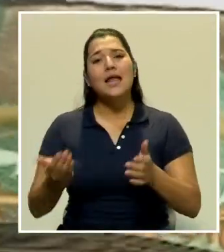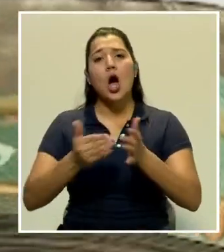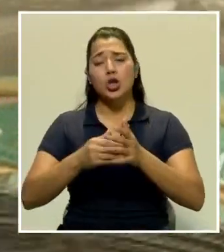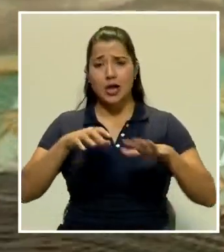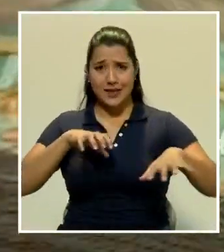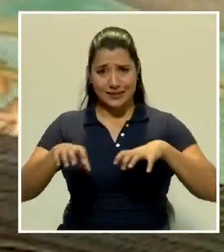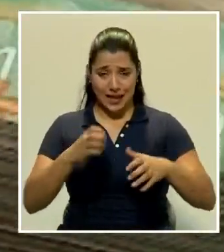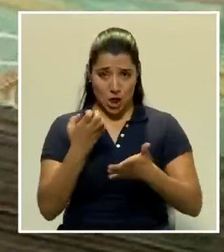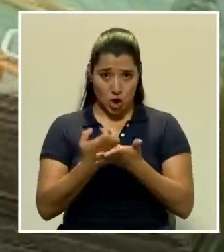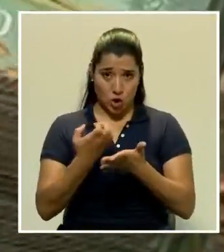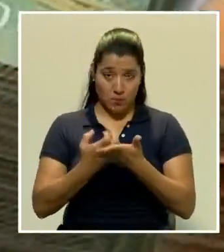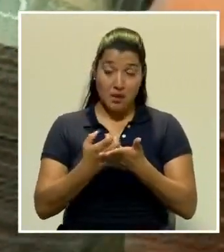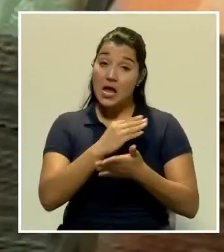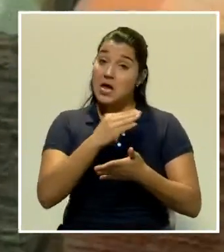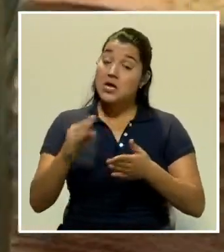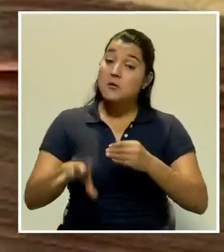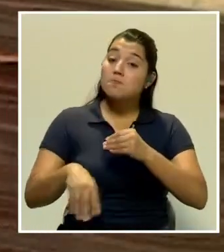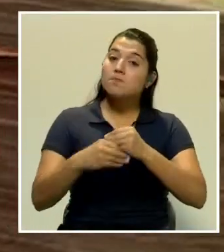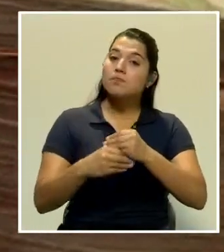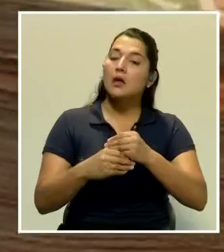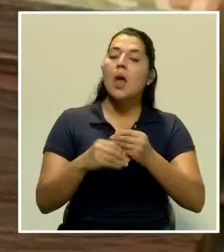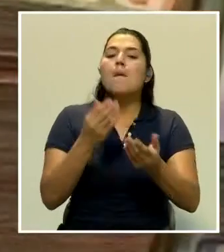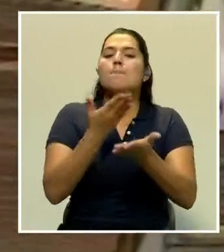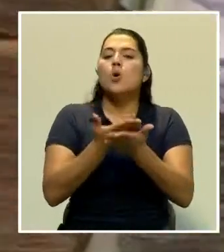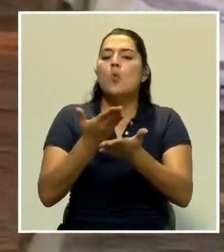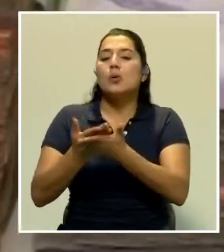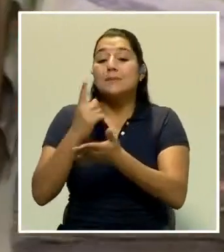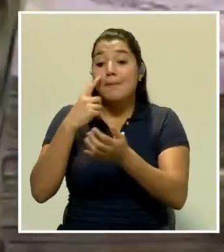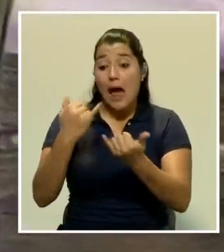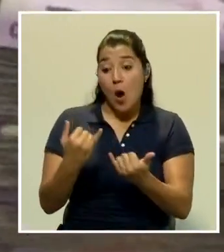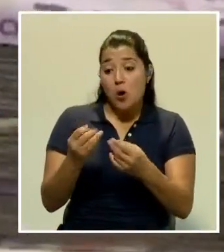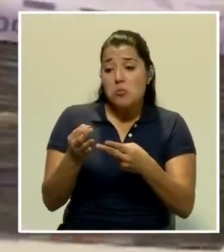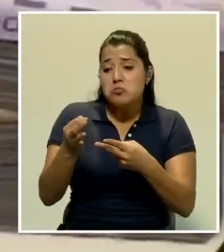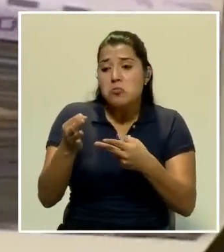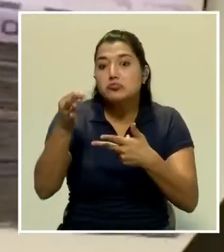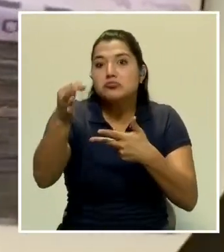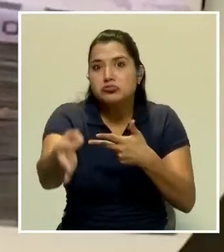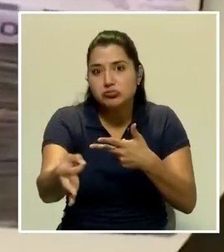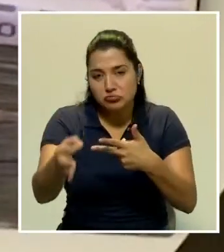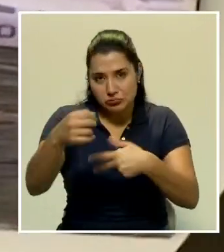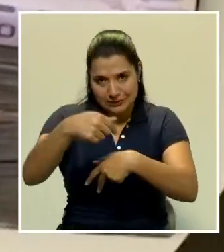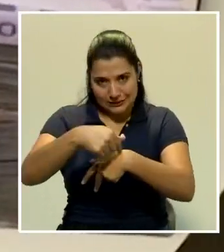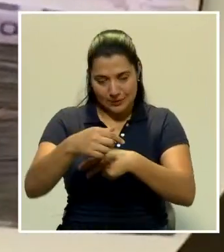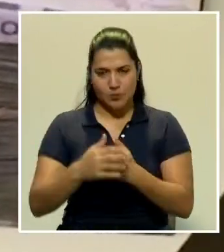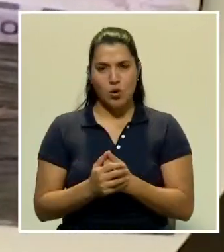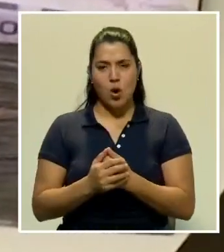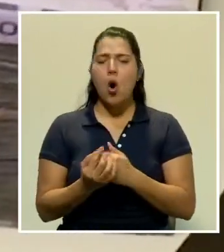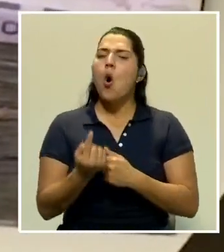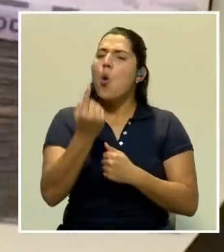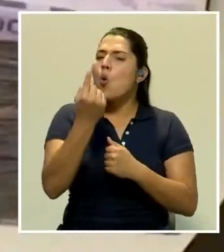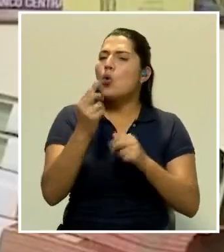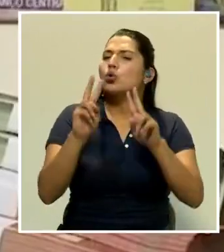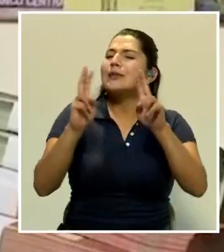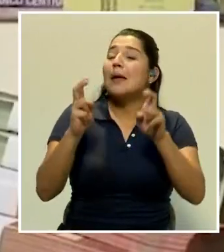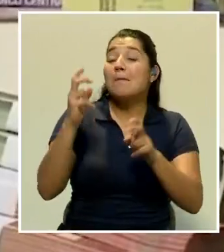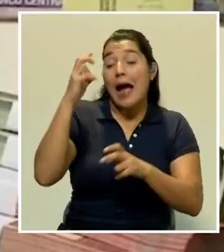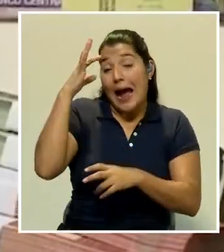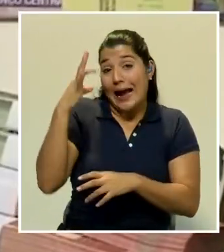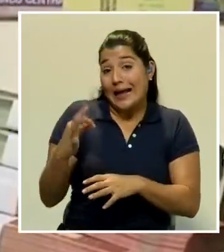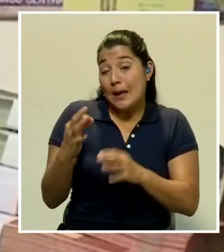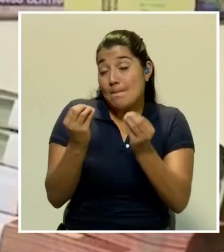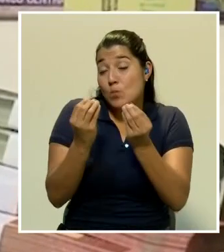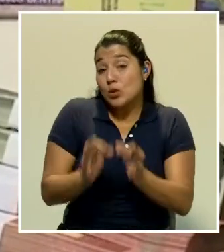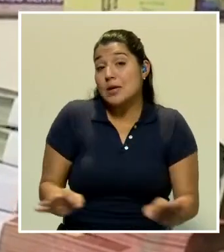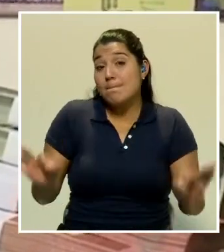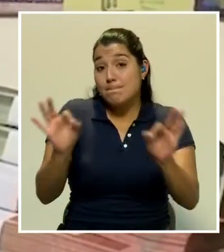e incluya propuestas de corto, mediano y largo plazo. Uno de los 5 ejes que consideran primordial desde el Colegio